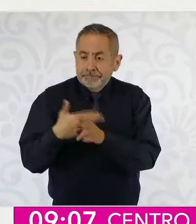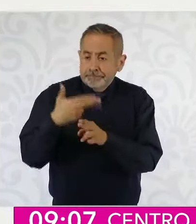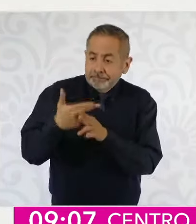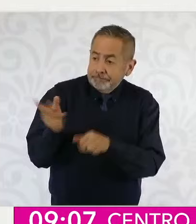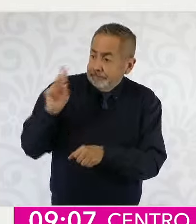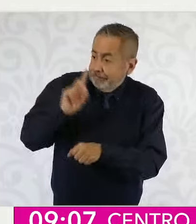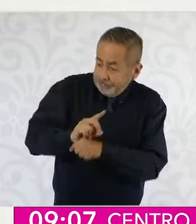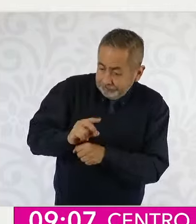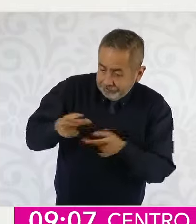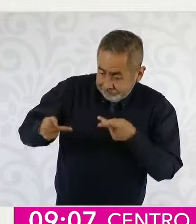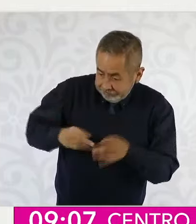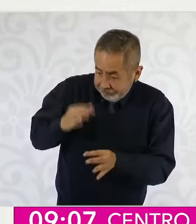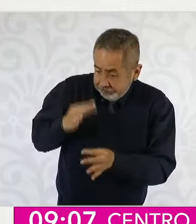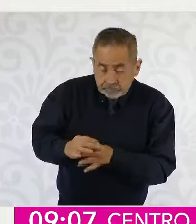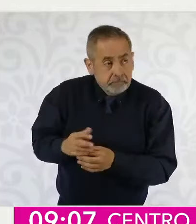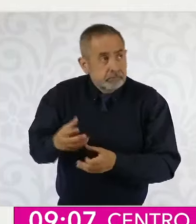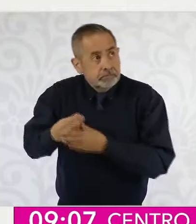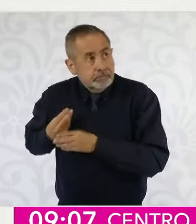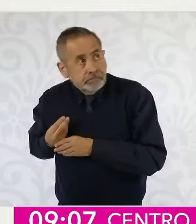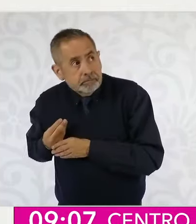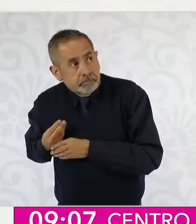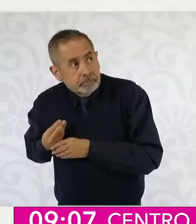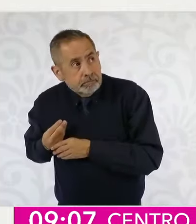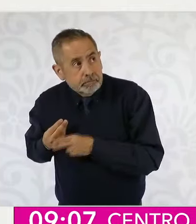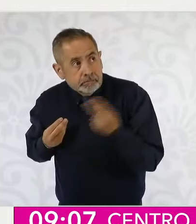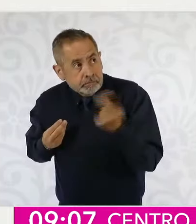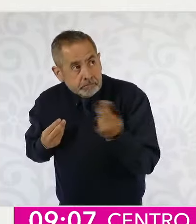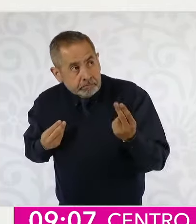ahora listo todo esto, si es necesario, se presenta?